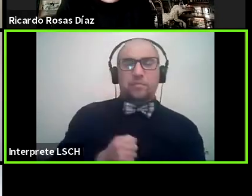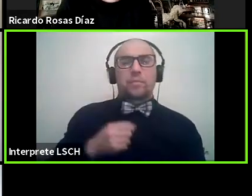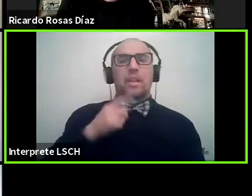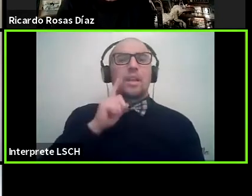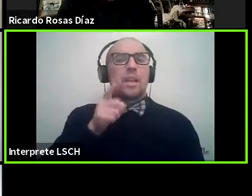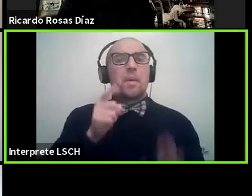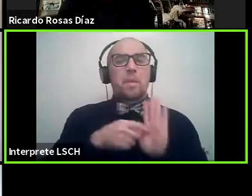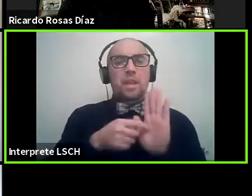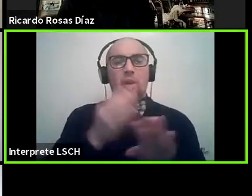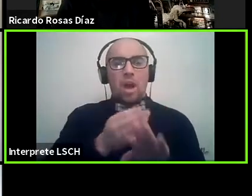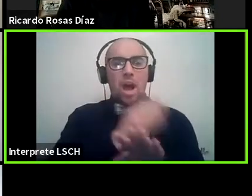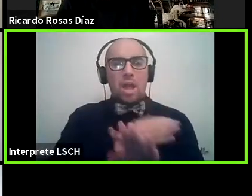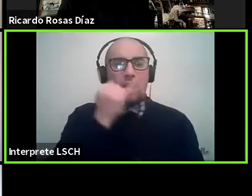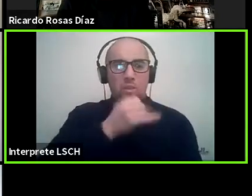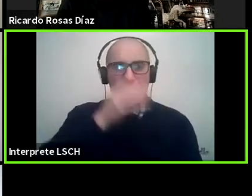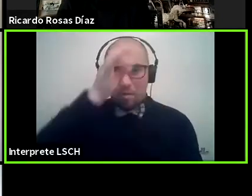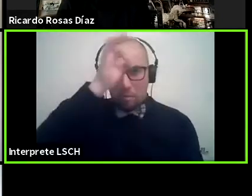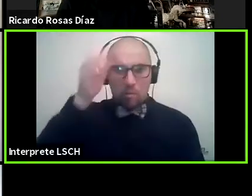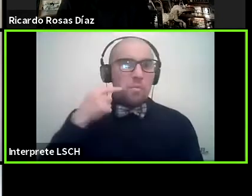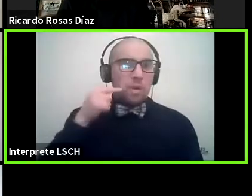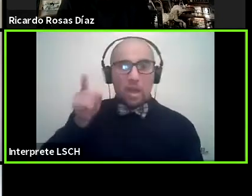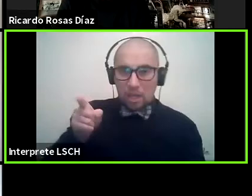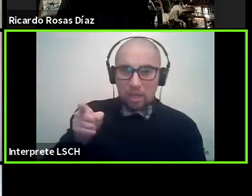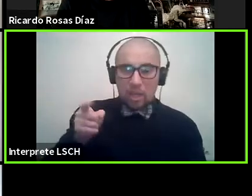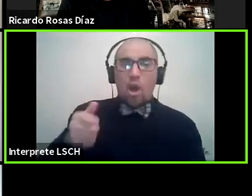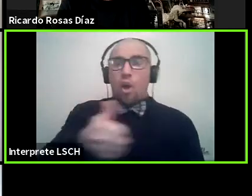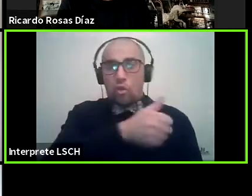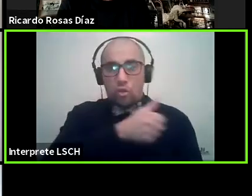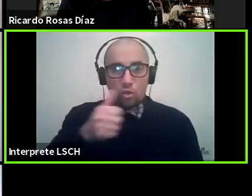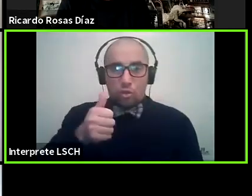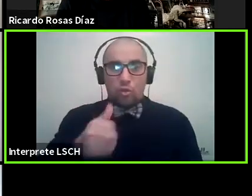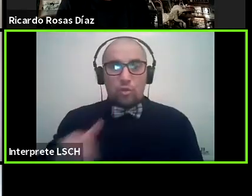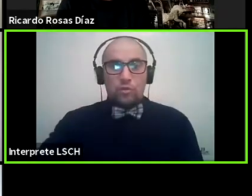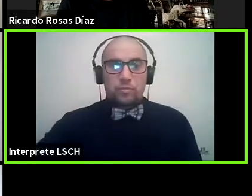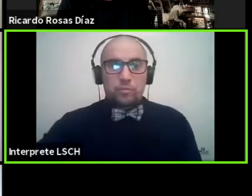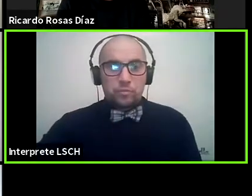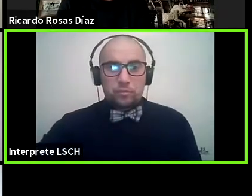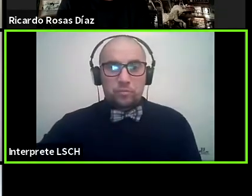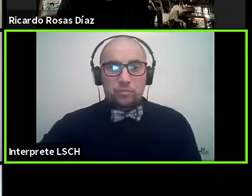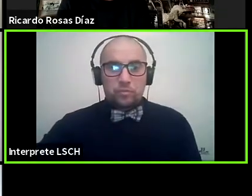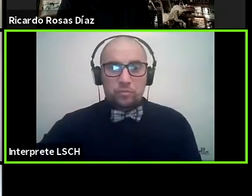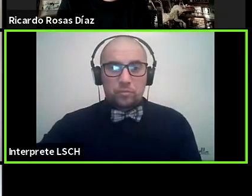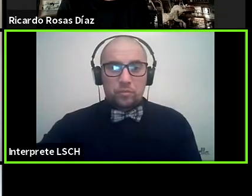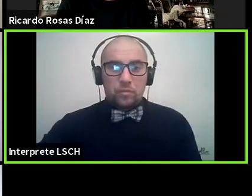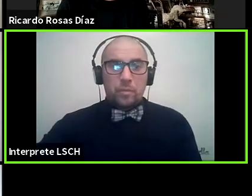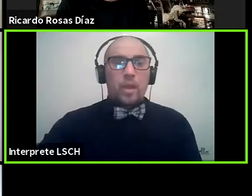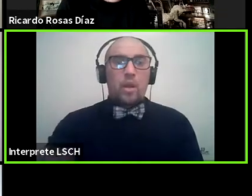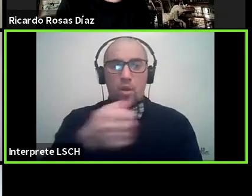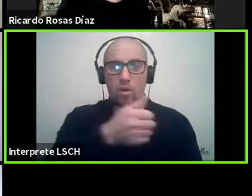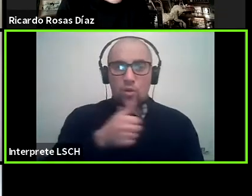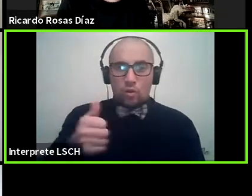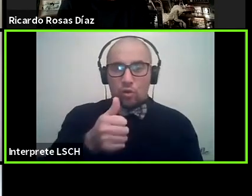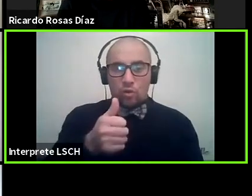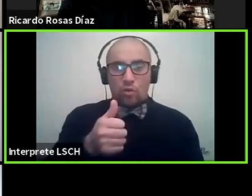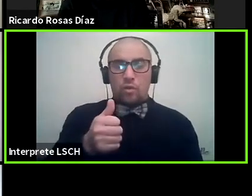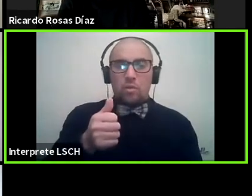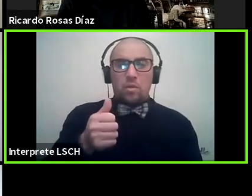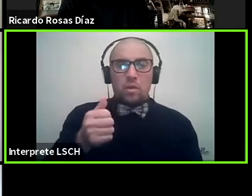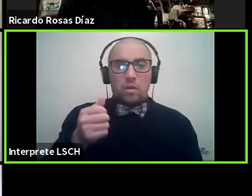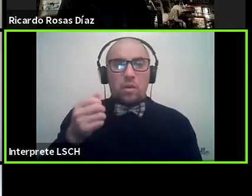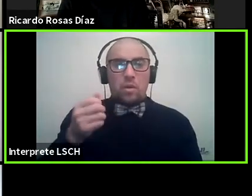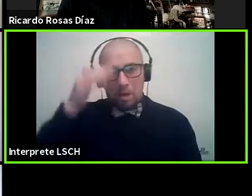gusta mucho que ella hable mapuzungún, porque así todos tenemos un poco la experiencia de ser discriminados y excluidos,